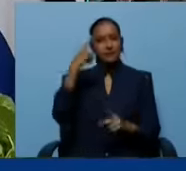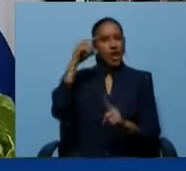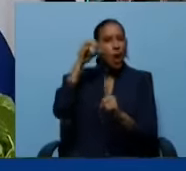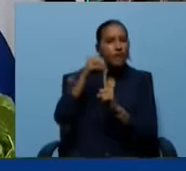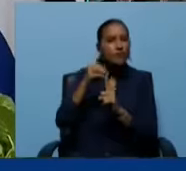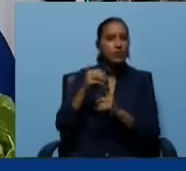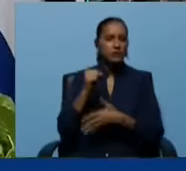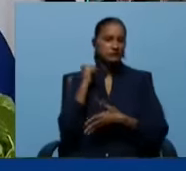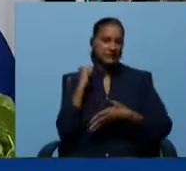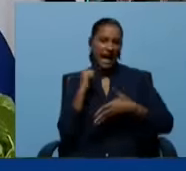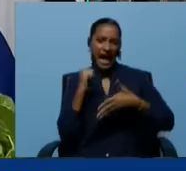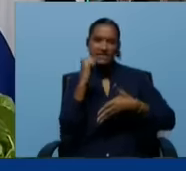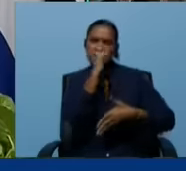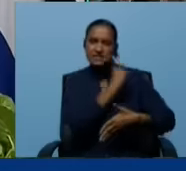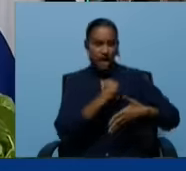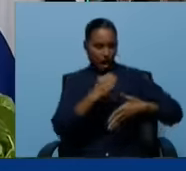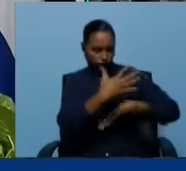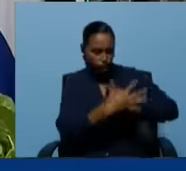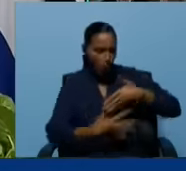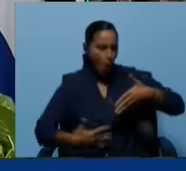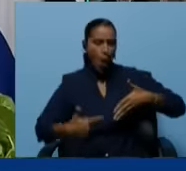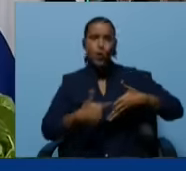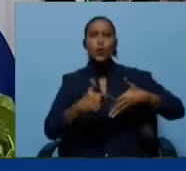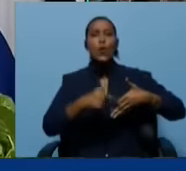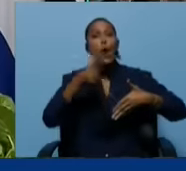a los pueblos originarios,